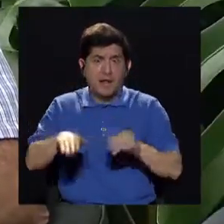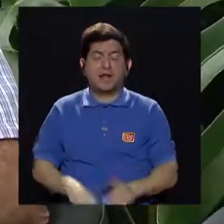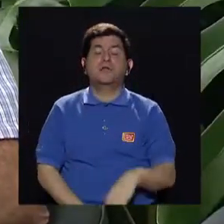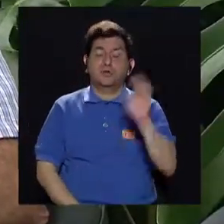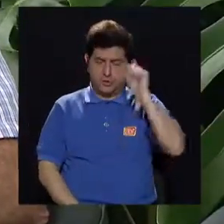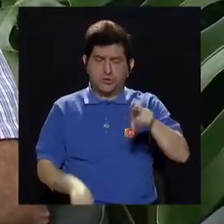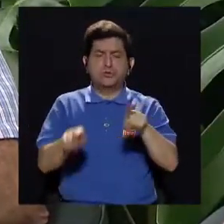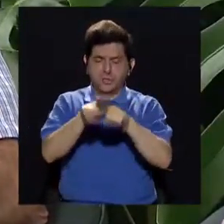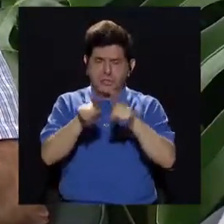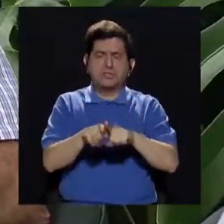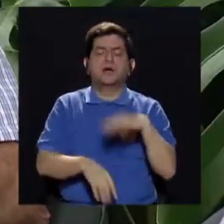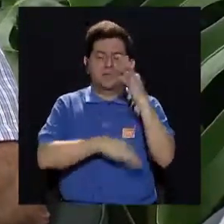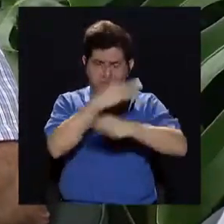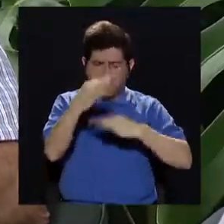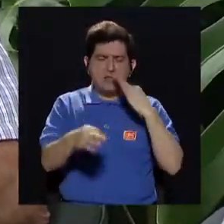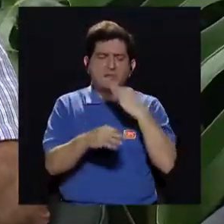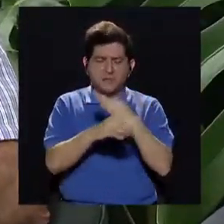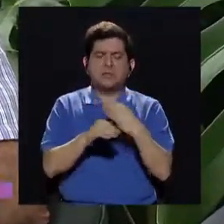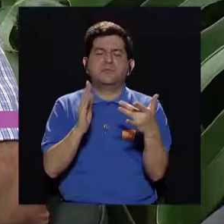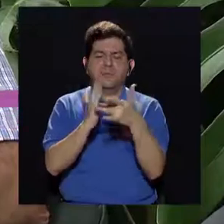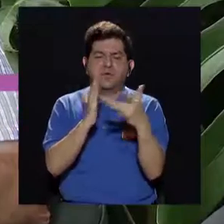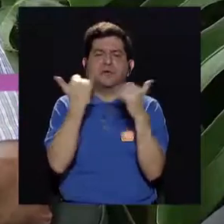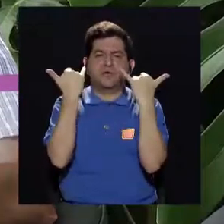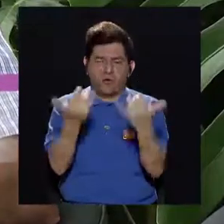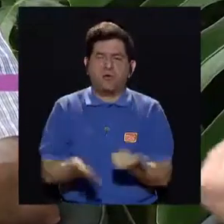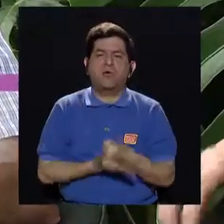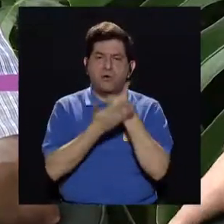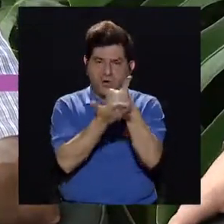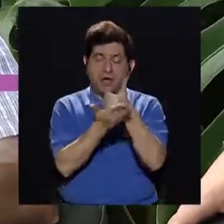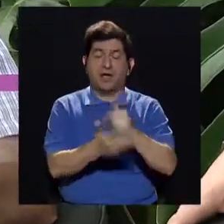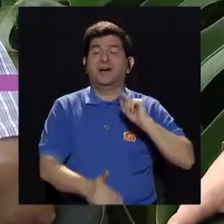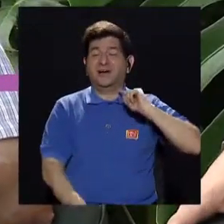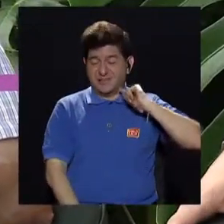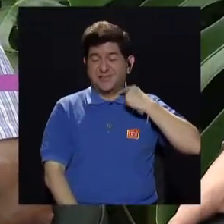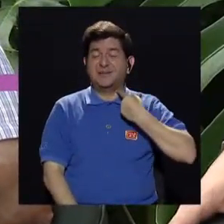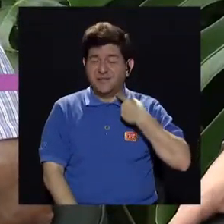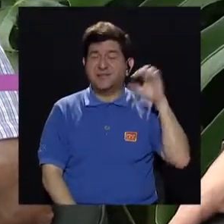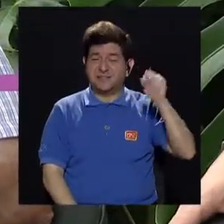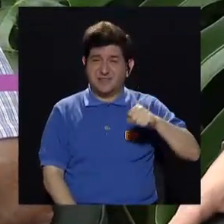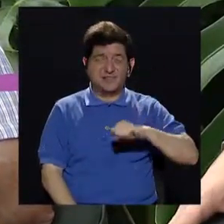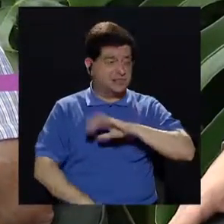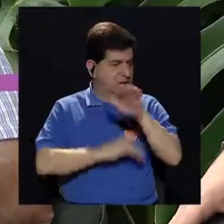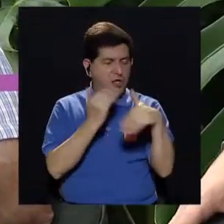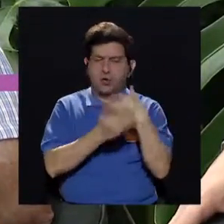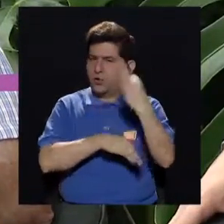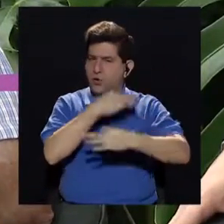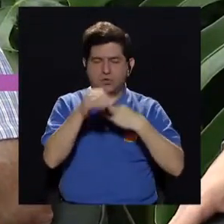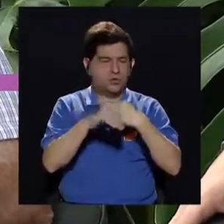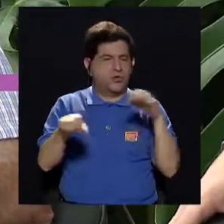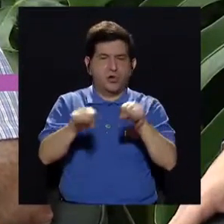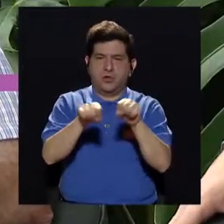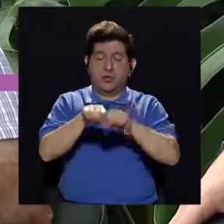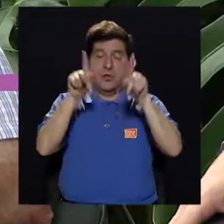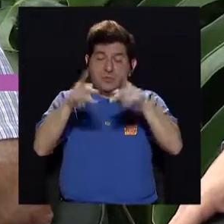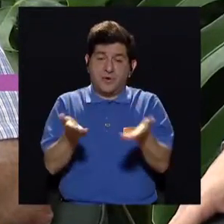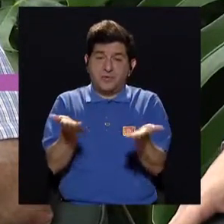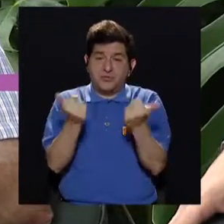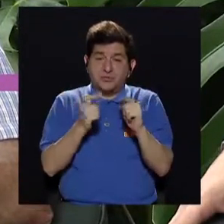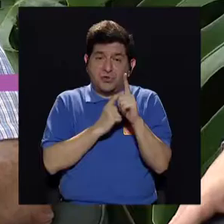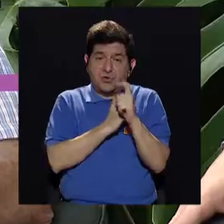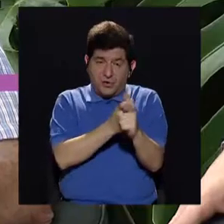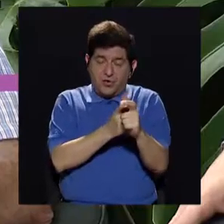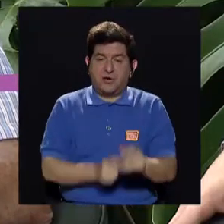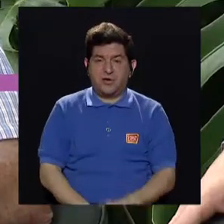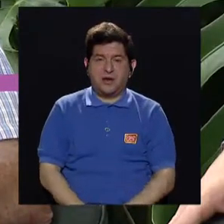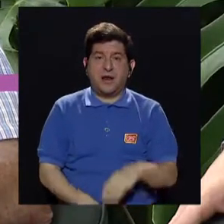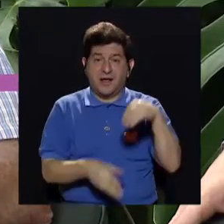Totalmente, para eso hay calzado, por dicha, esa tecnología la tenemos ahora. Sí es cara, evidentemente, no es cualquier calzado. Entonces yo creo que el que quiere correr tiene que